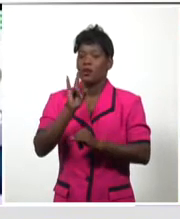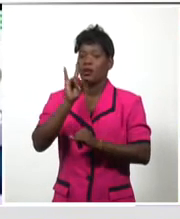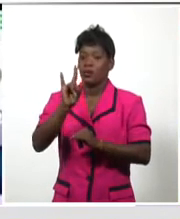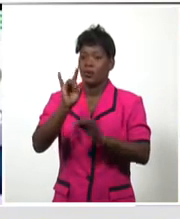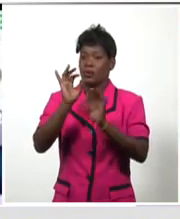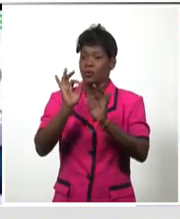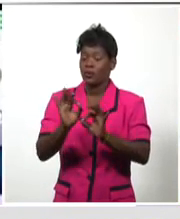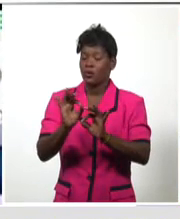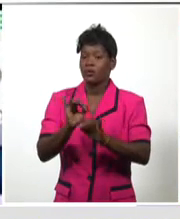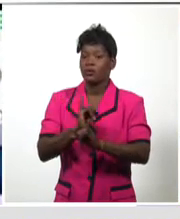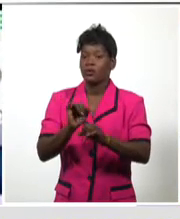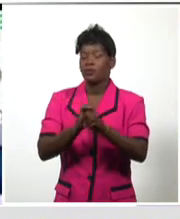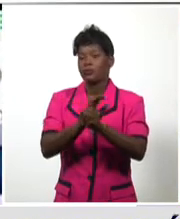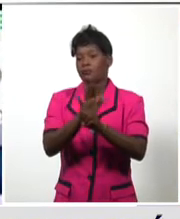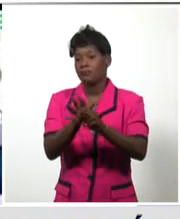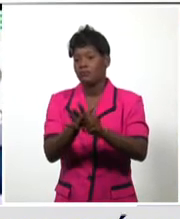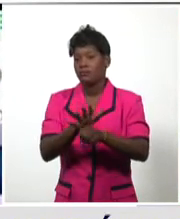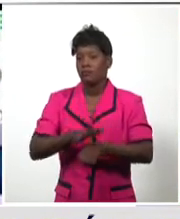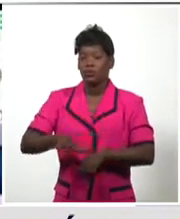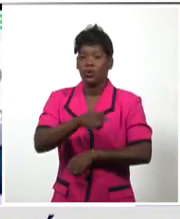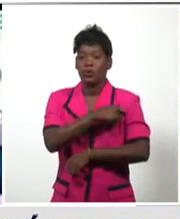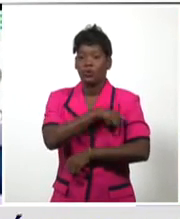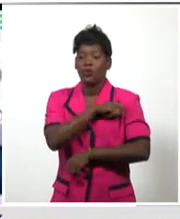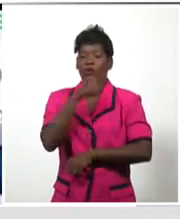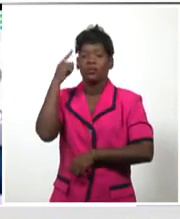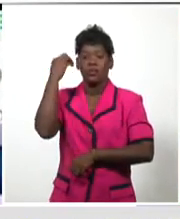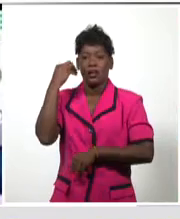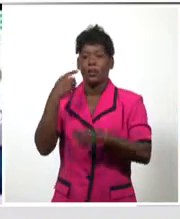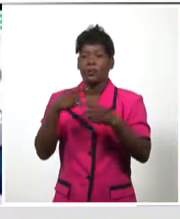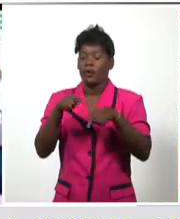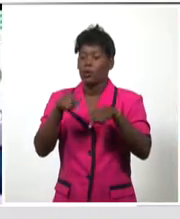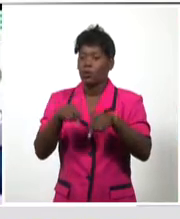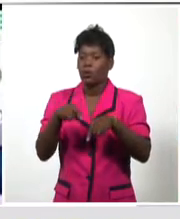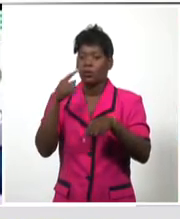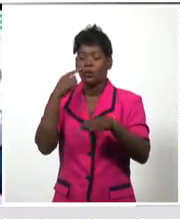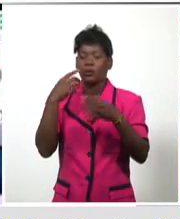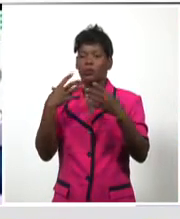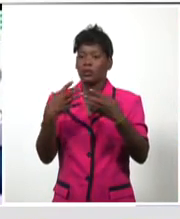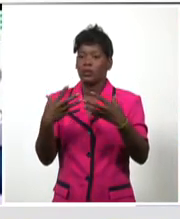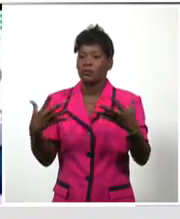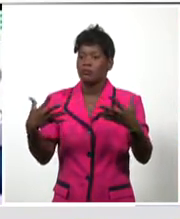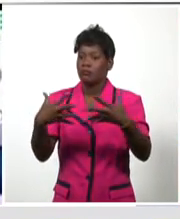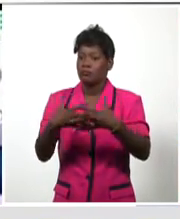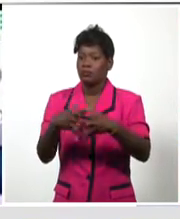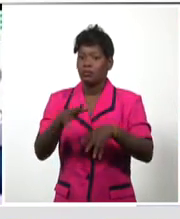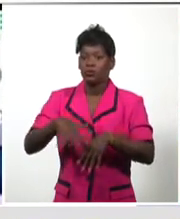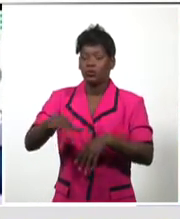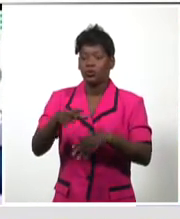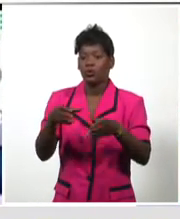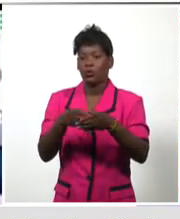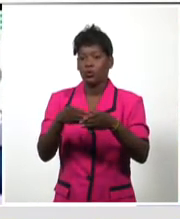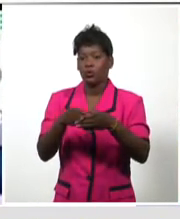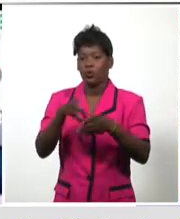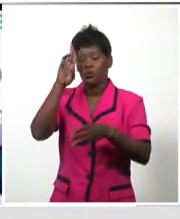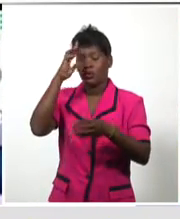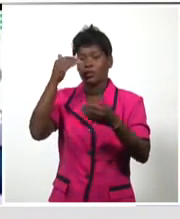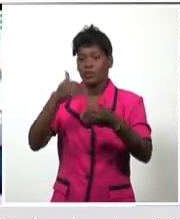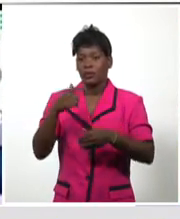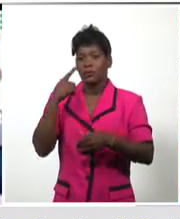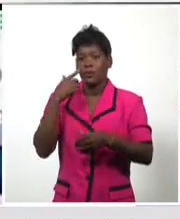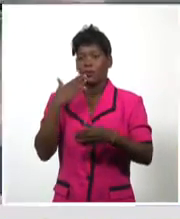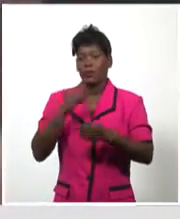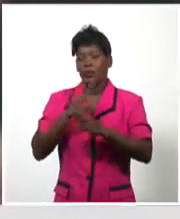el enfrentamiento en nuestro país a la COVID-19, pero que también hoy tiene mucho que ver con ese reconocimiento al personal de enfermería cubano. Muy buenos días para